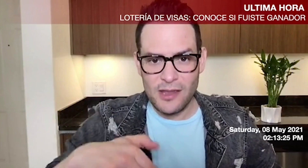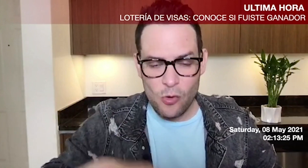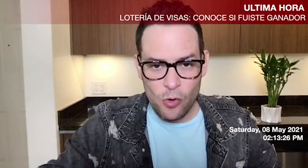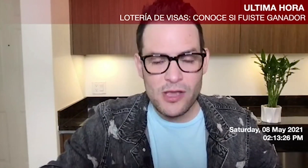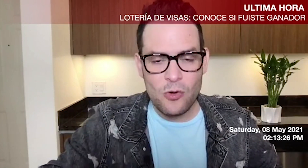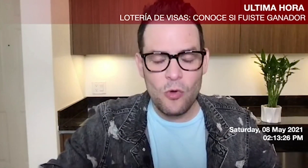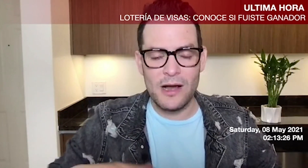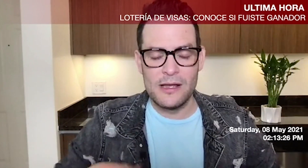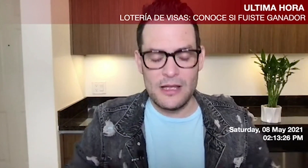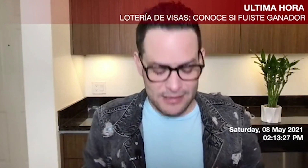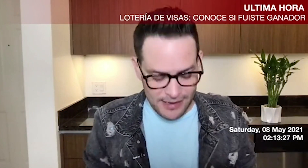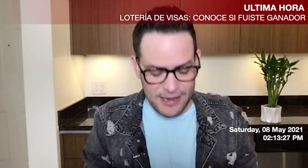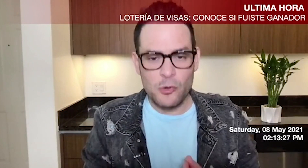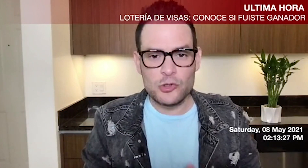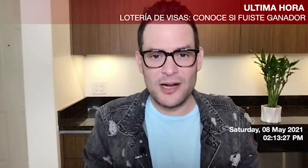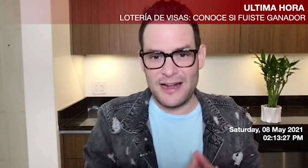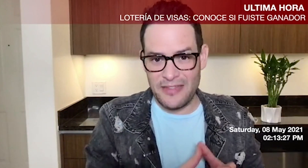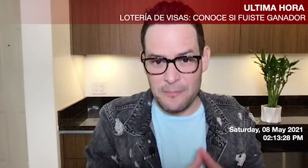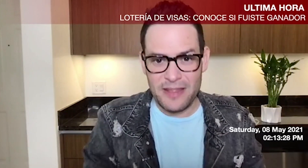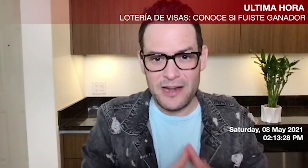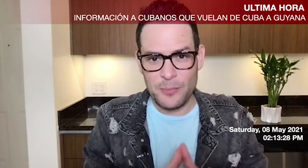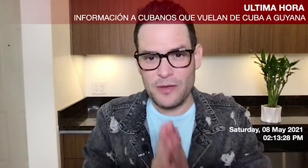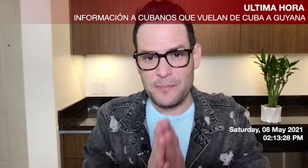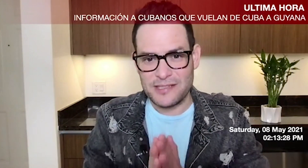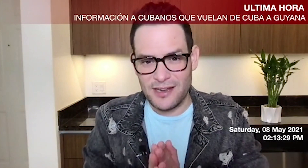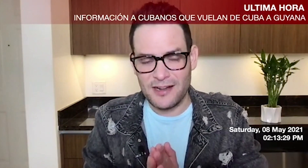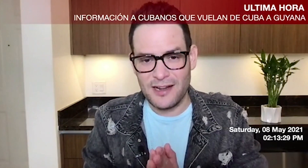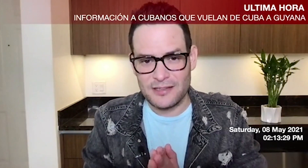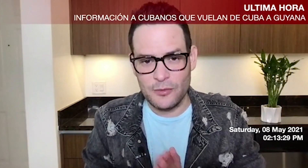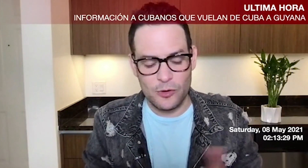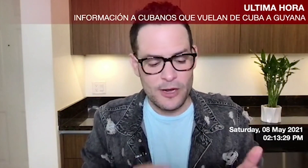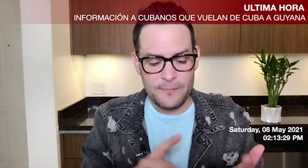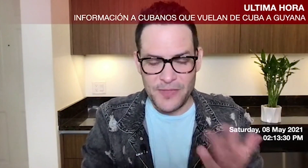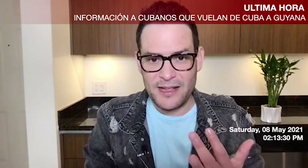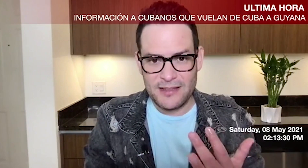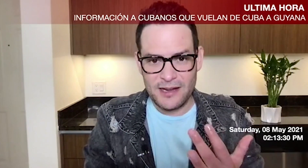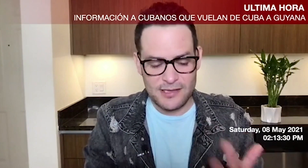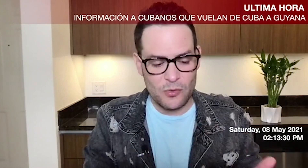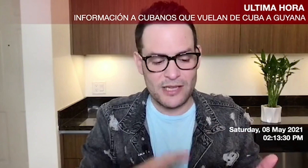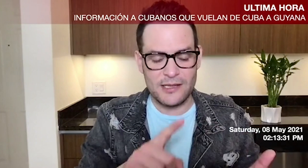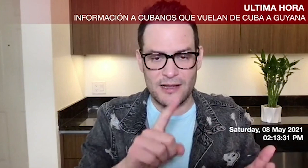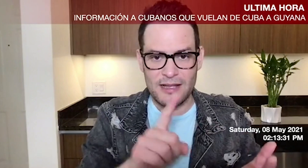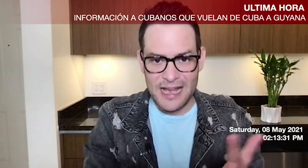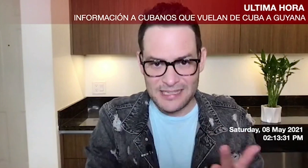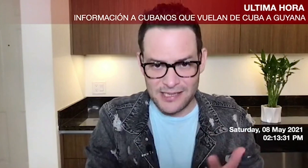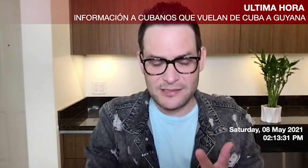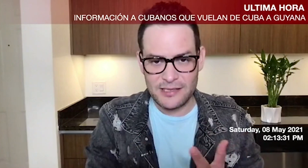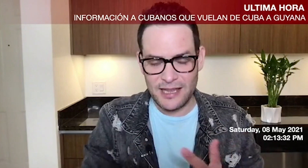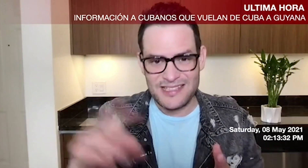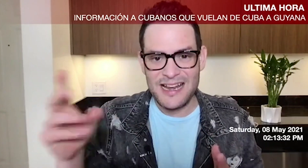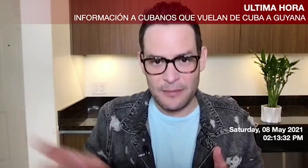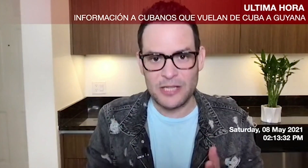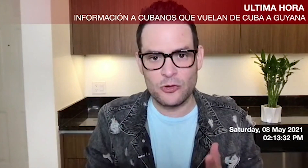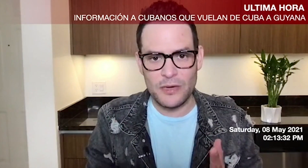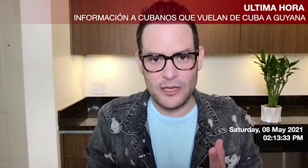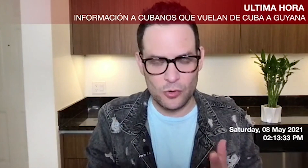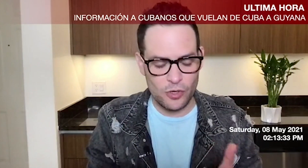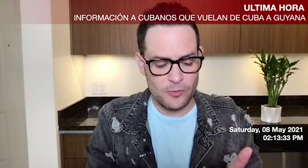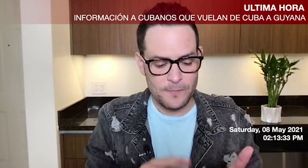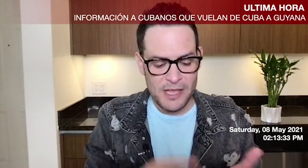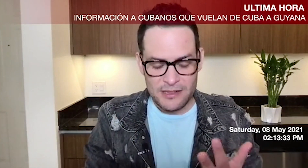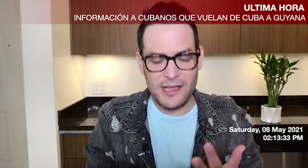viajero que llegue hoy a cuba tiene que mostrar además de la prueba de pcr negativo tiene que estar en esa cuarentena hacerse en ese aislamiento